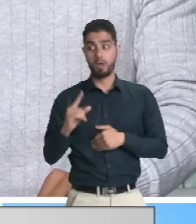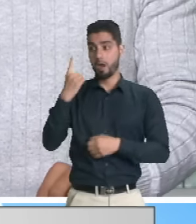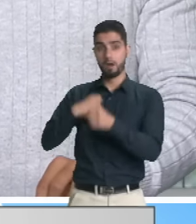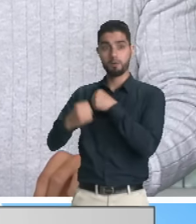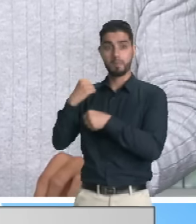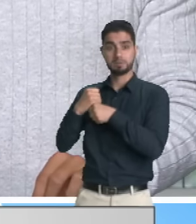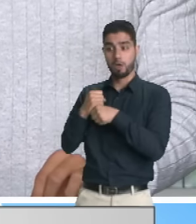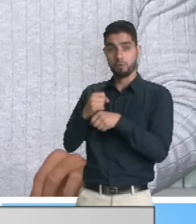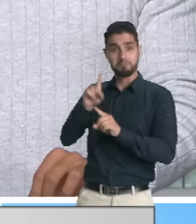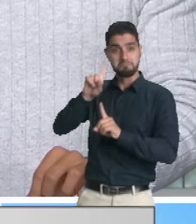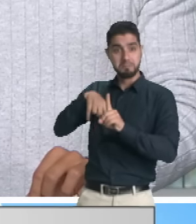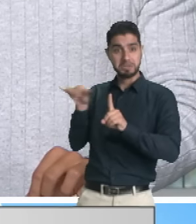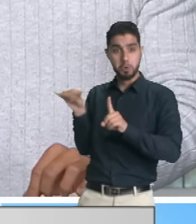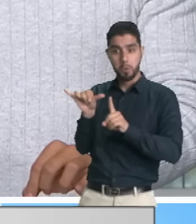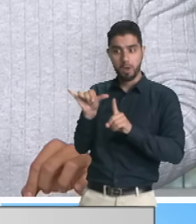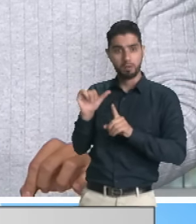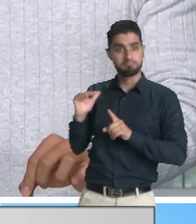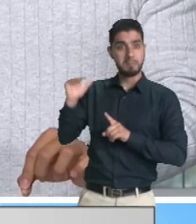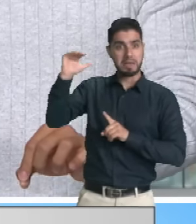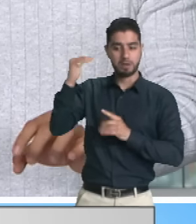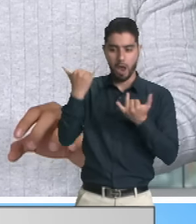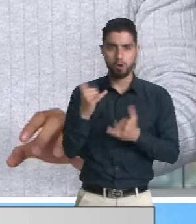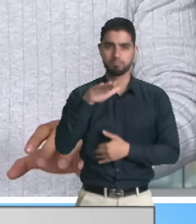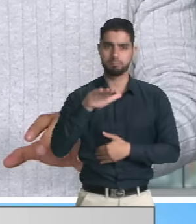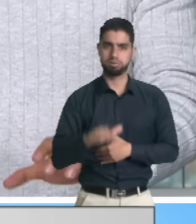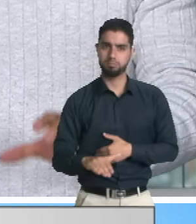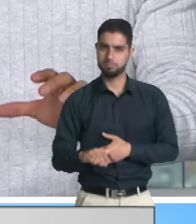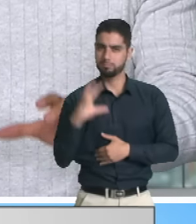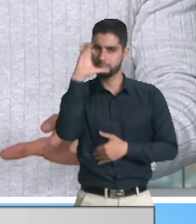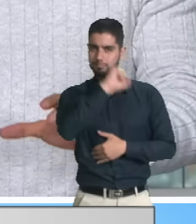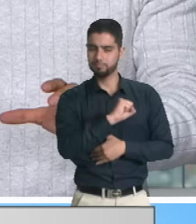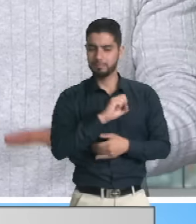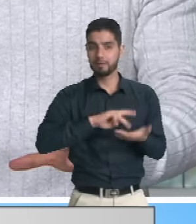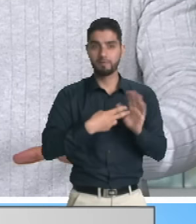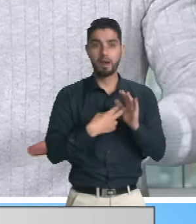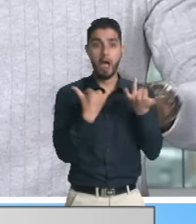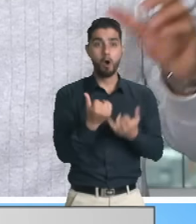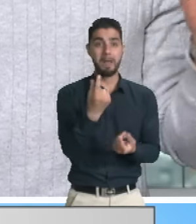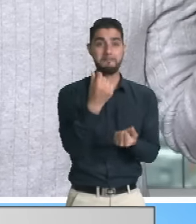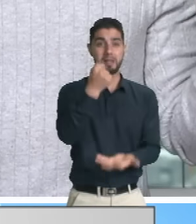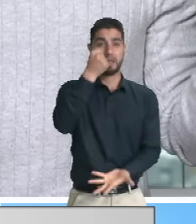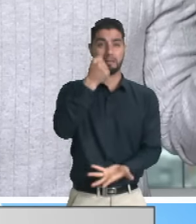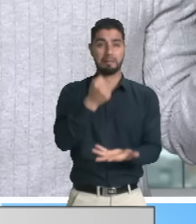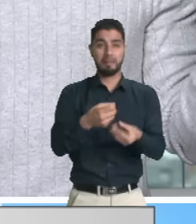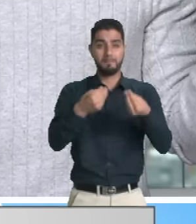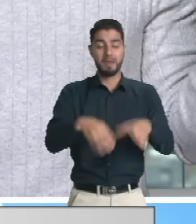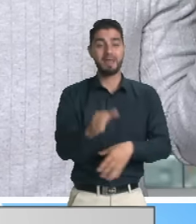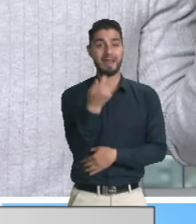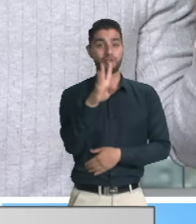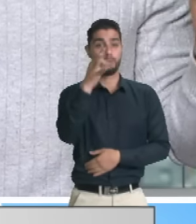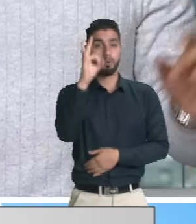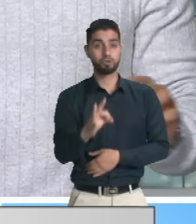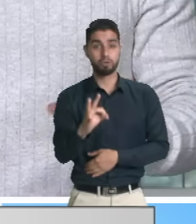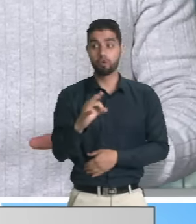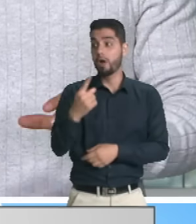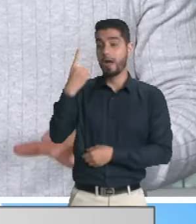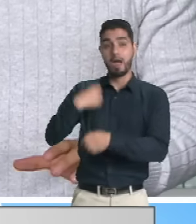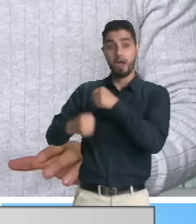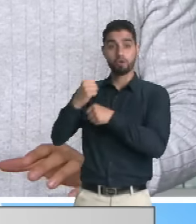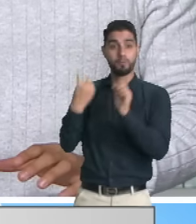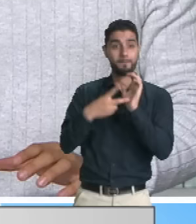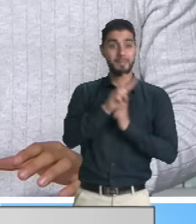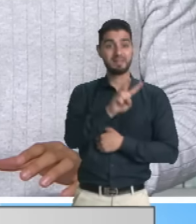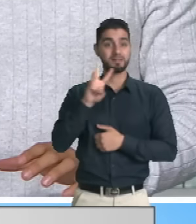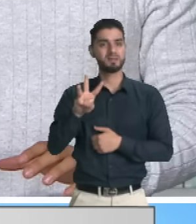En este momento la evasión en todo el sistema de transporte masivo es del 14%. Recordemos que en la misma época del año 2023 era del